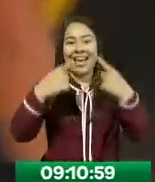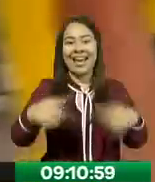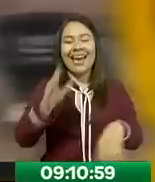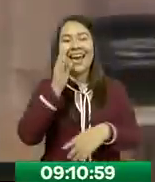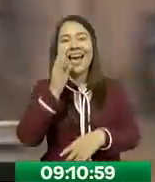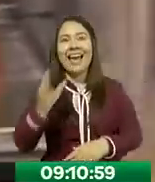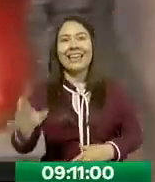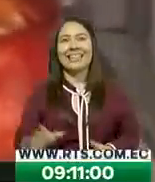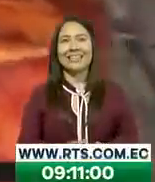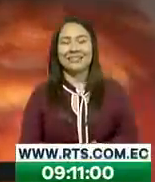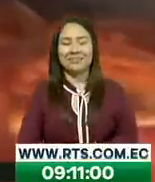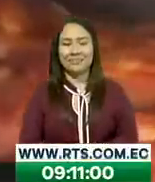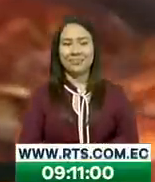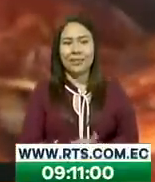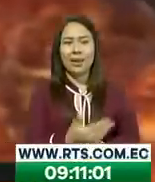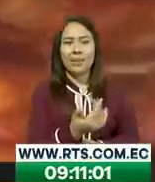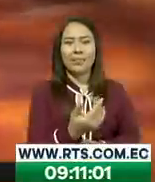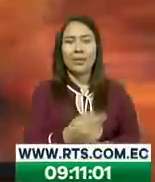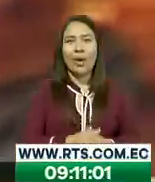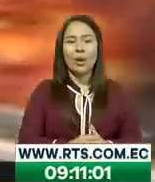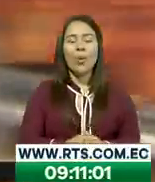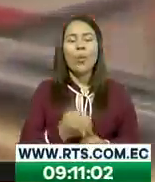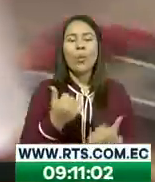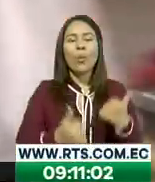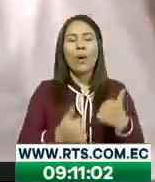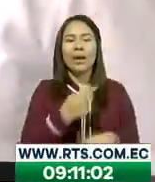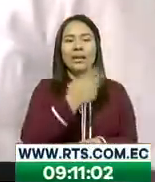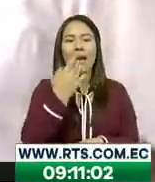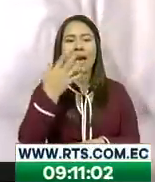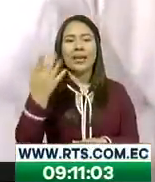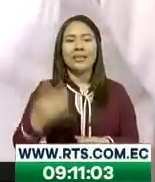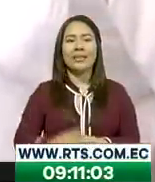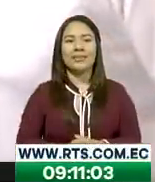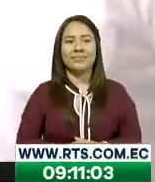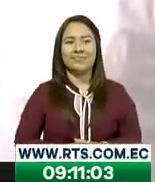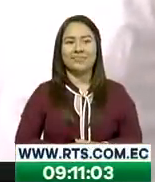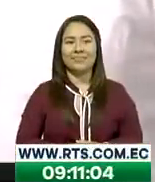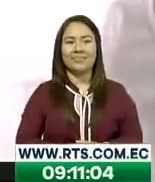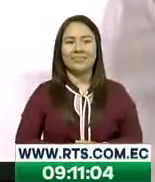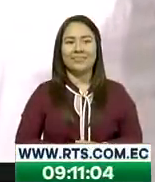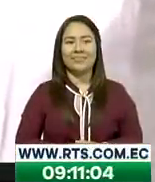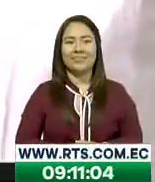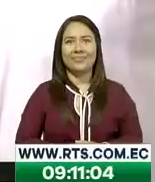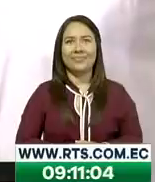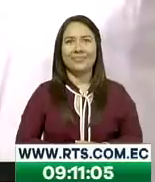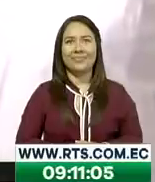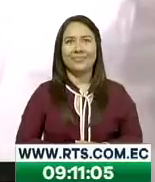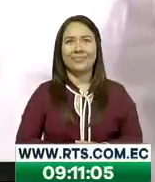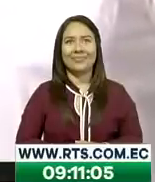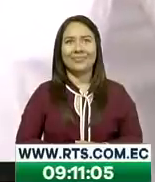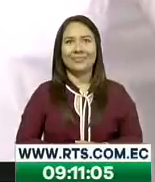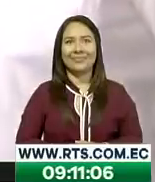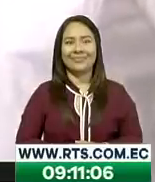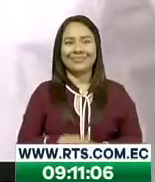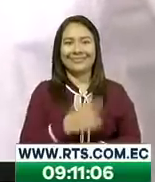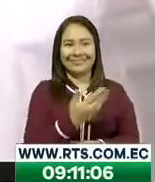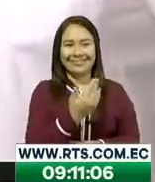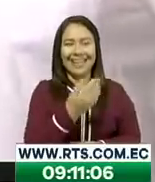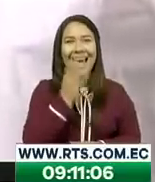Walter. ¿Qué pasó? Venga, ¿cuál nos vamos? ¿Con el burrito sabanero? ¿Cuál se sale? ¿O con Barcelona? ¿Cuál se va?